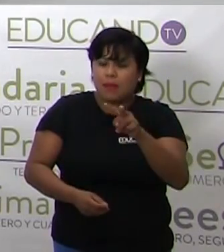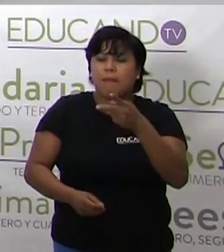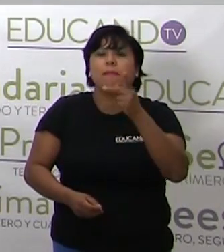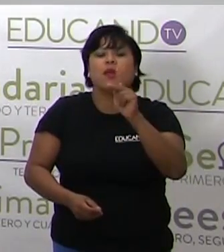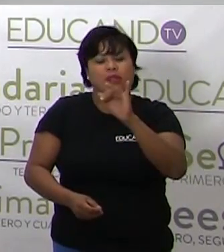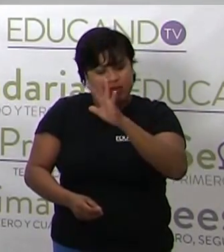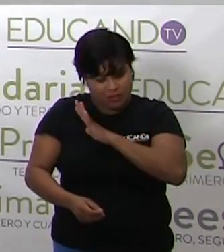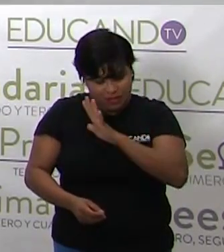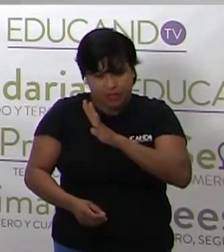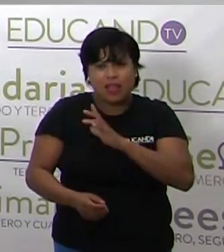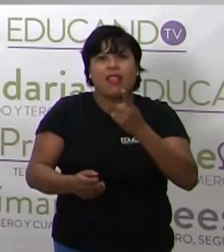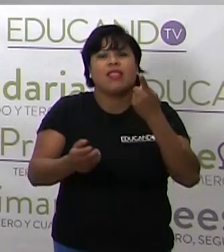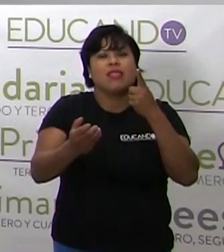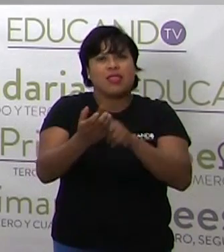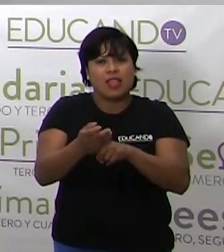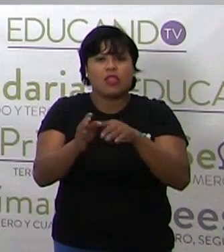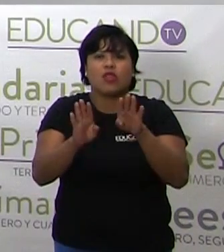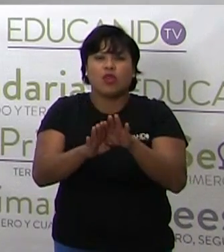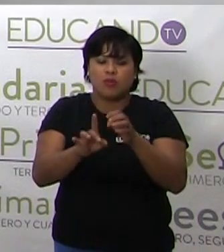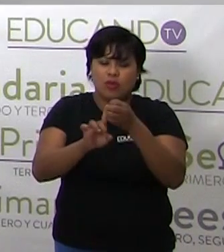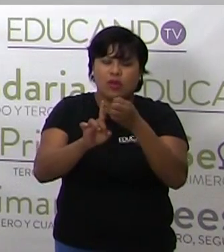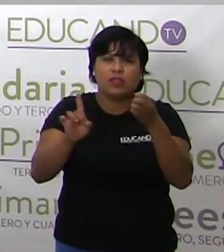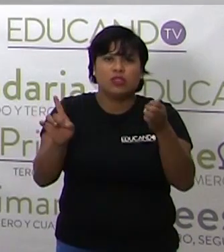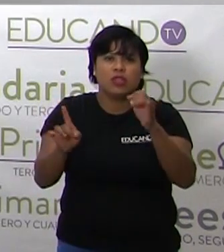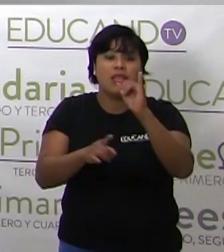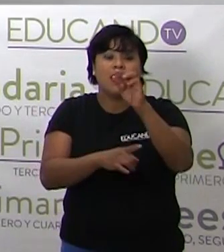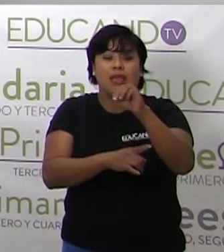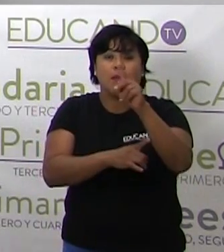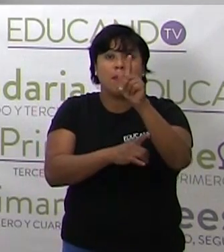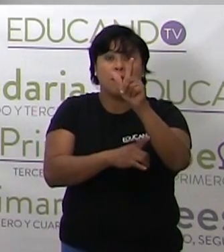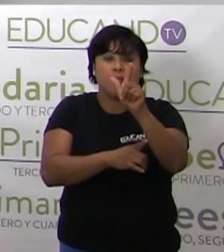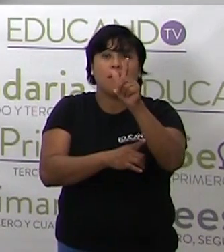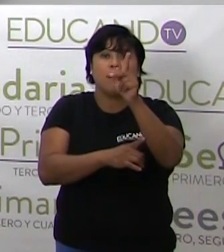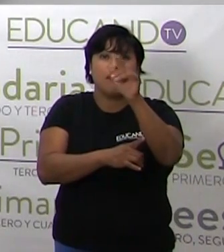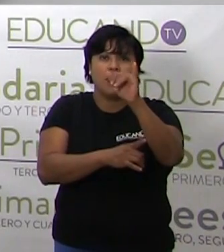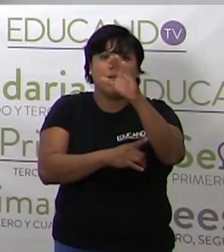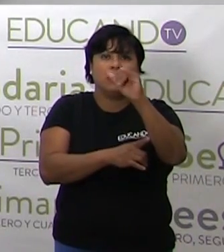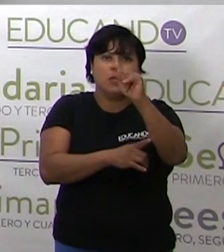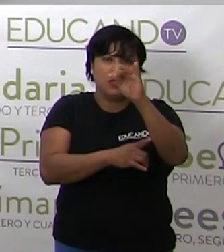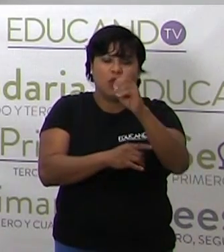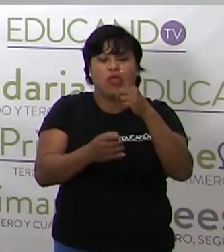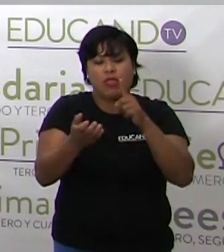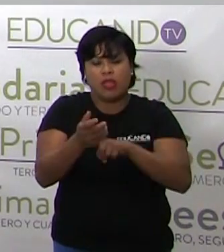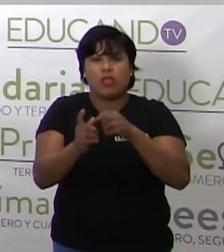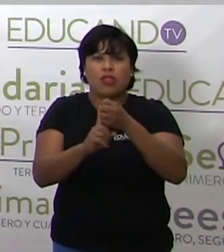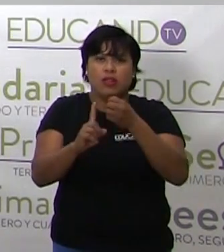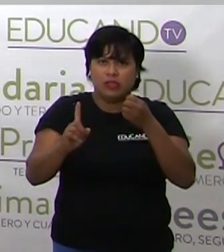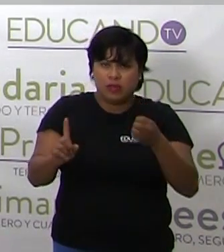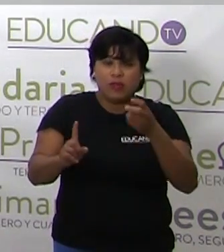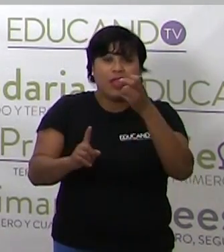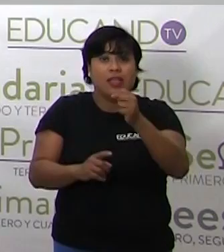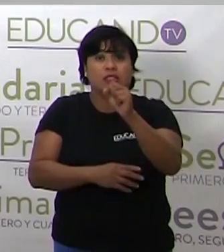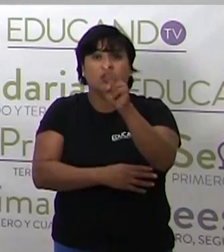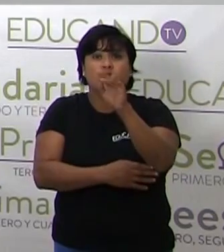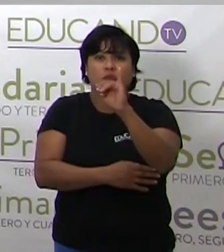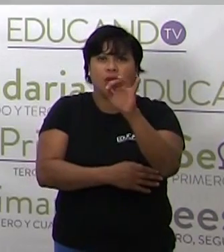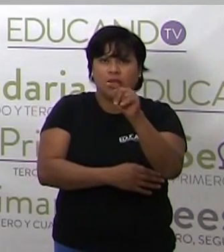está dentro de una manera implícita dentro de la oración. Entonces este es el